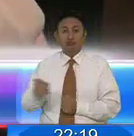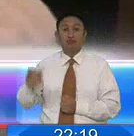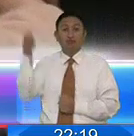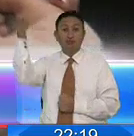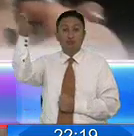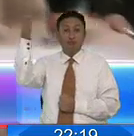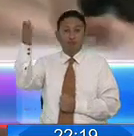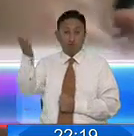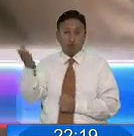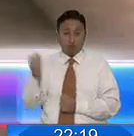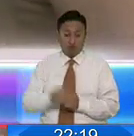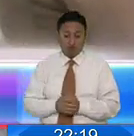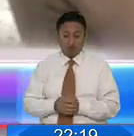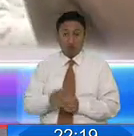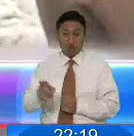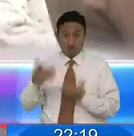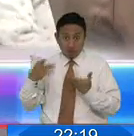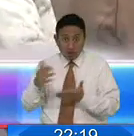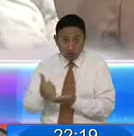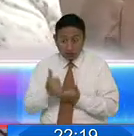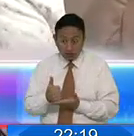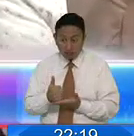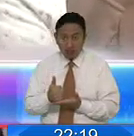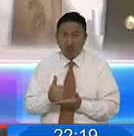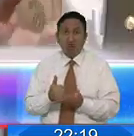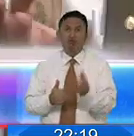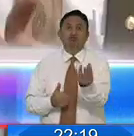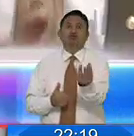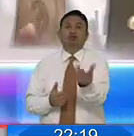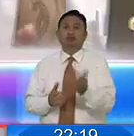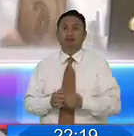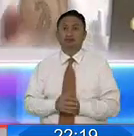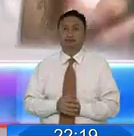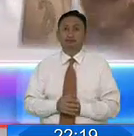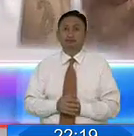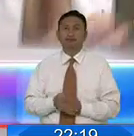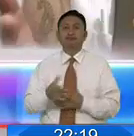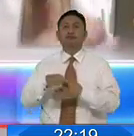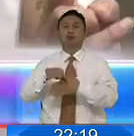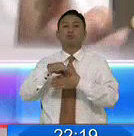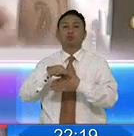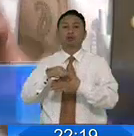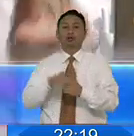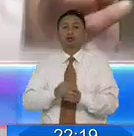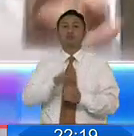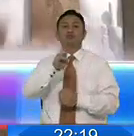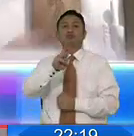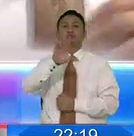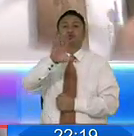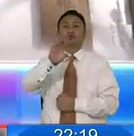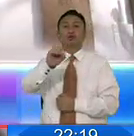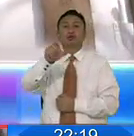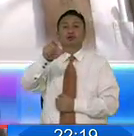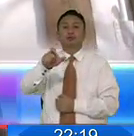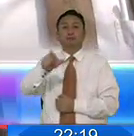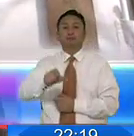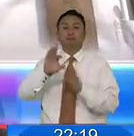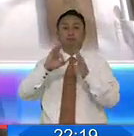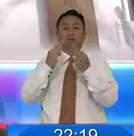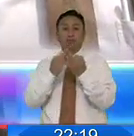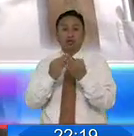muy pocos han podido beneficiarse del acuerdo está pendiente 650 familiares de nuestros compañeros